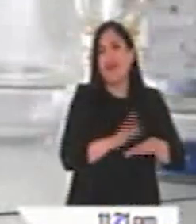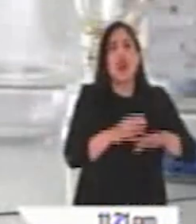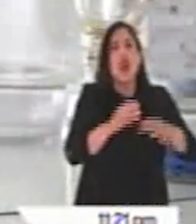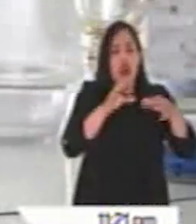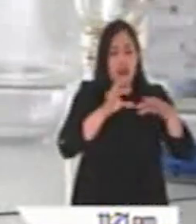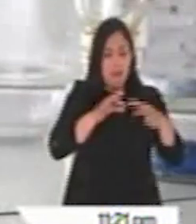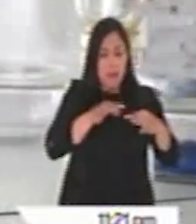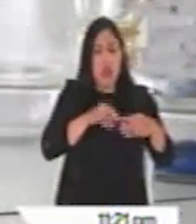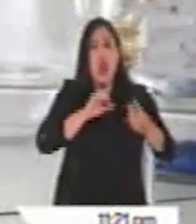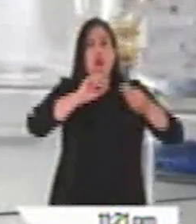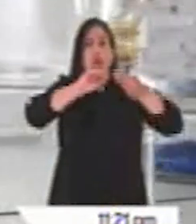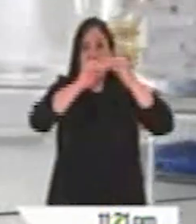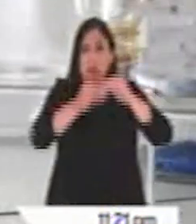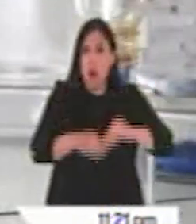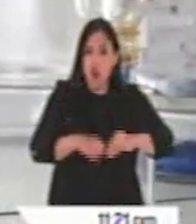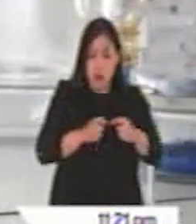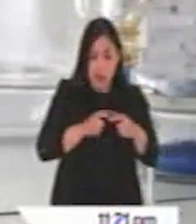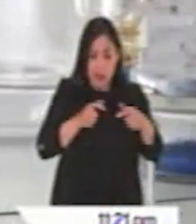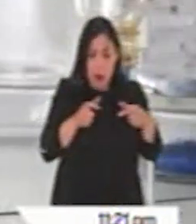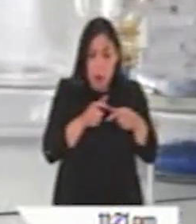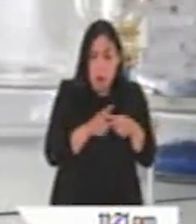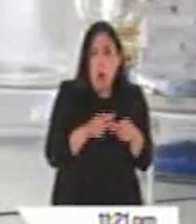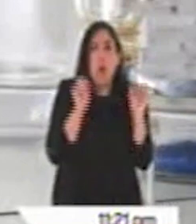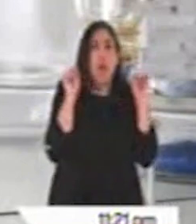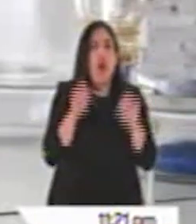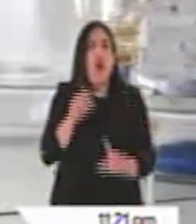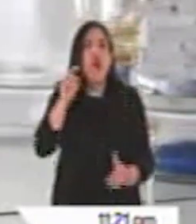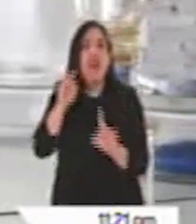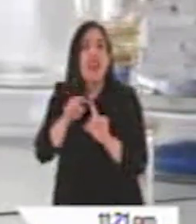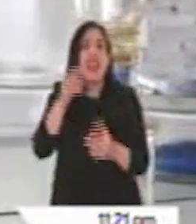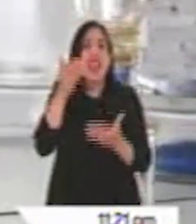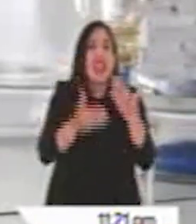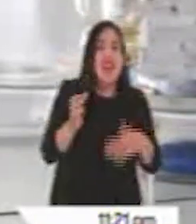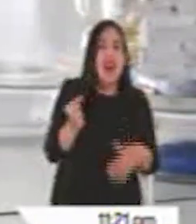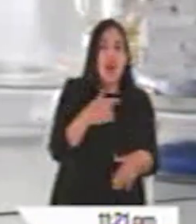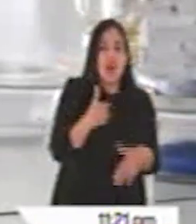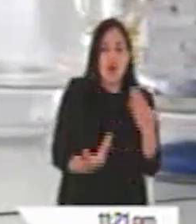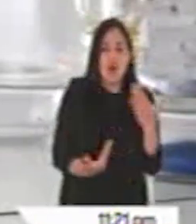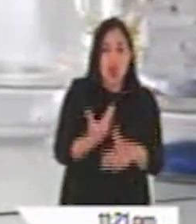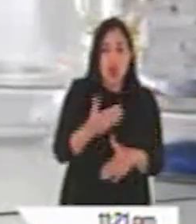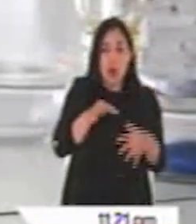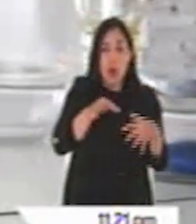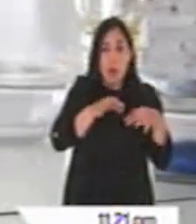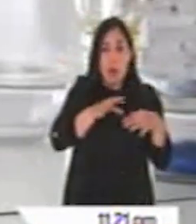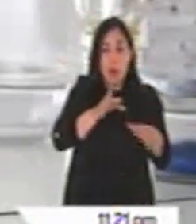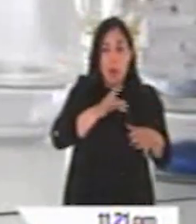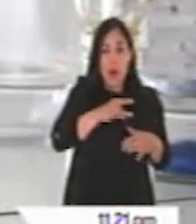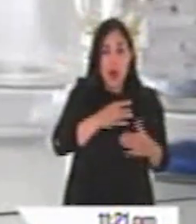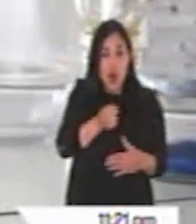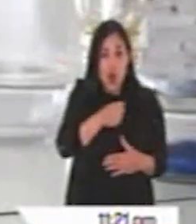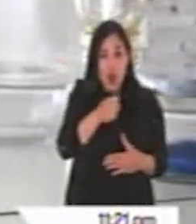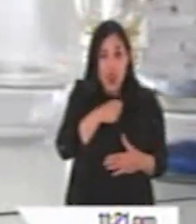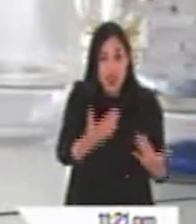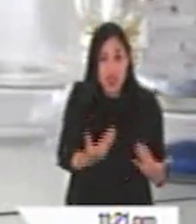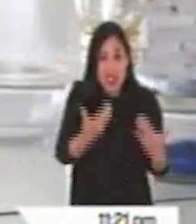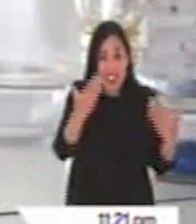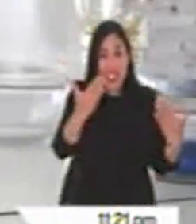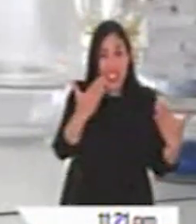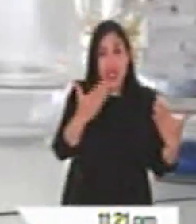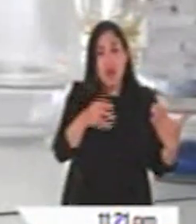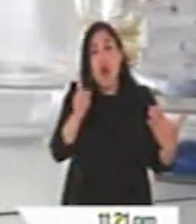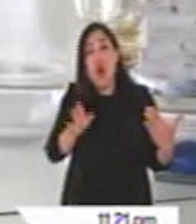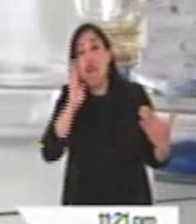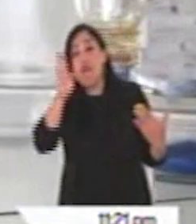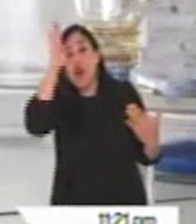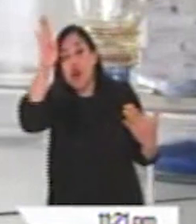forma cambiar el tipo de tamaño en función de tener un implante funcional para el tejido cardíaco ya sea para en